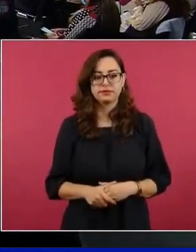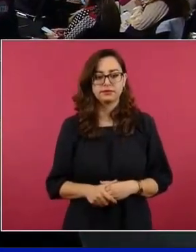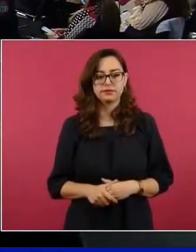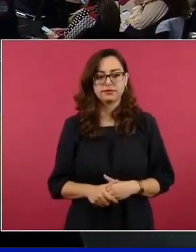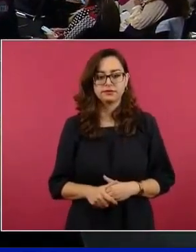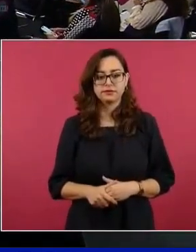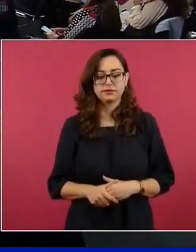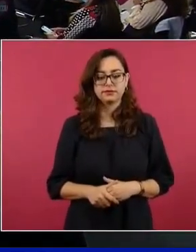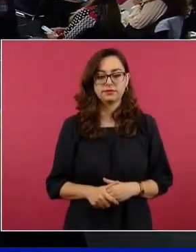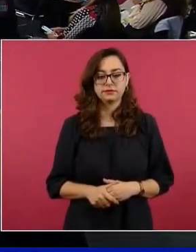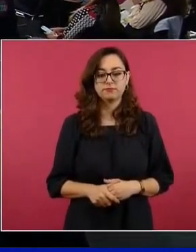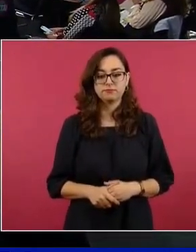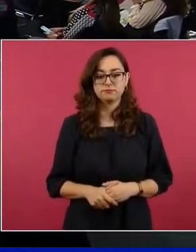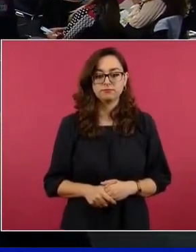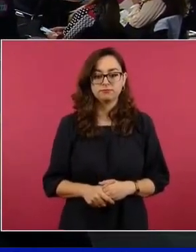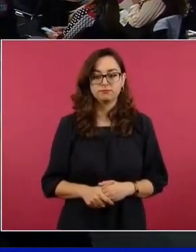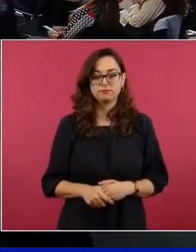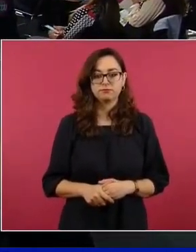Préstame.